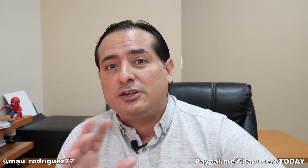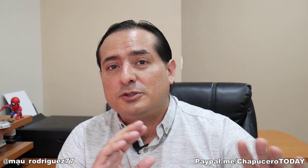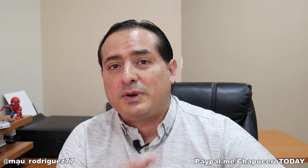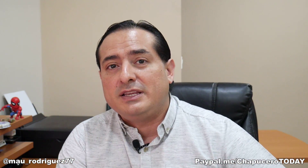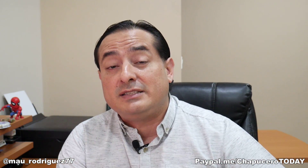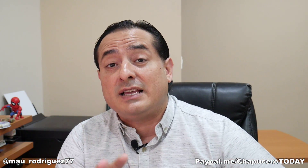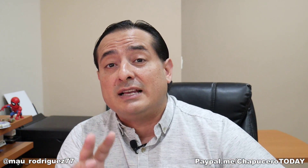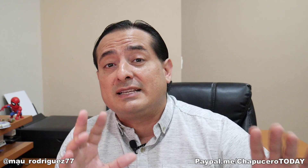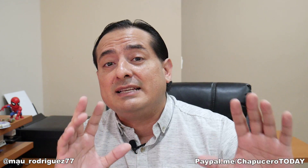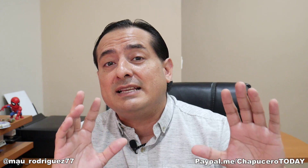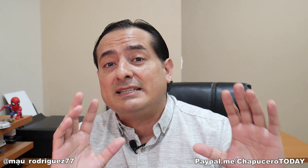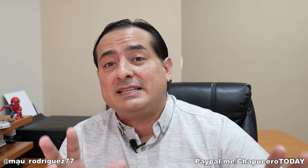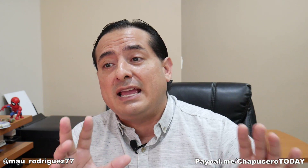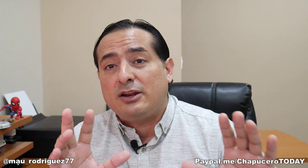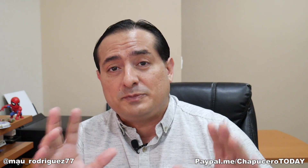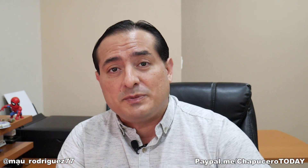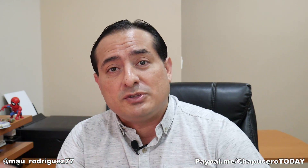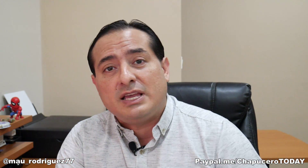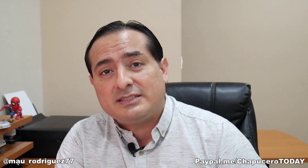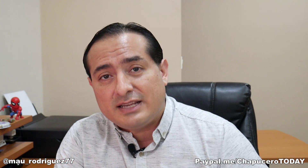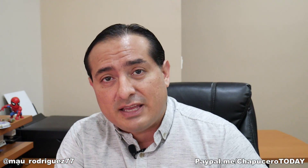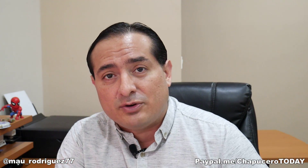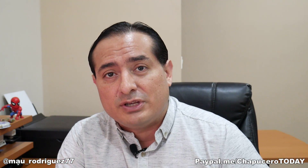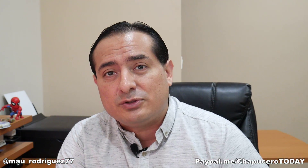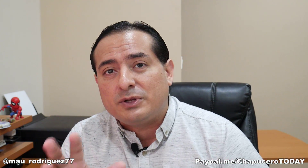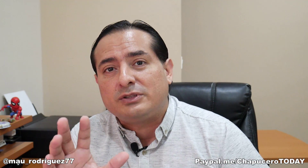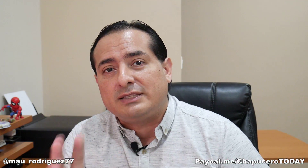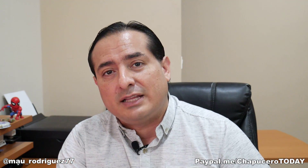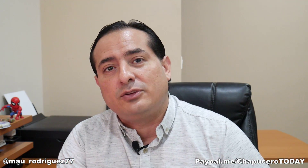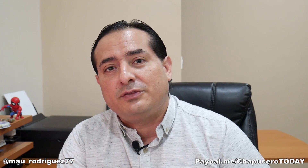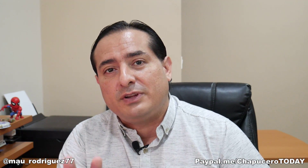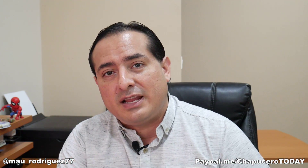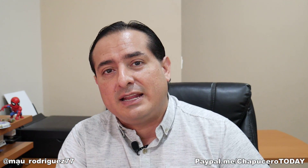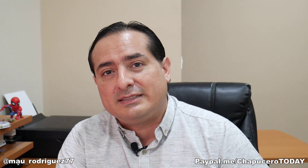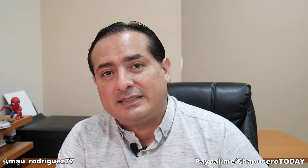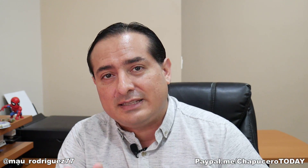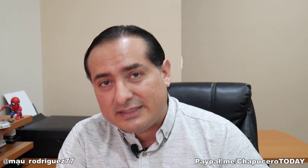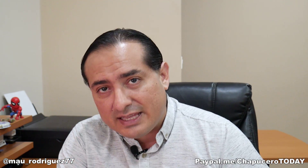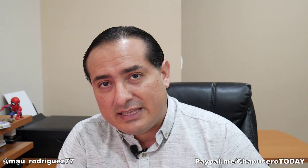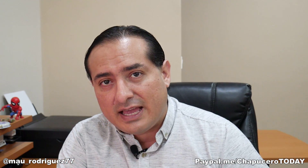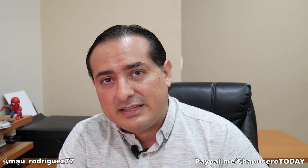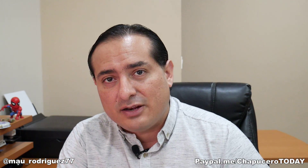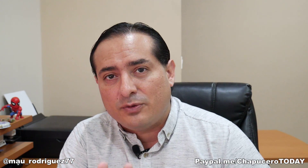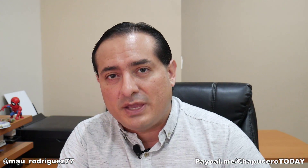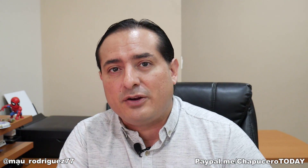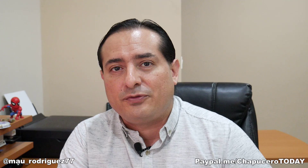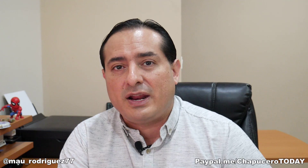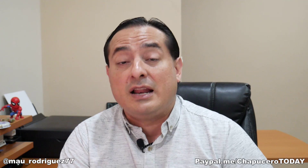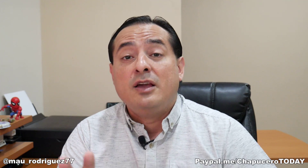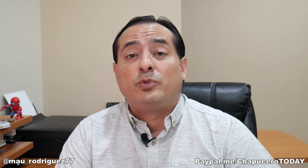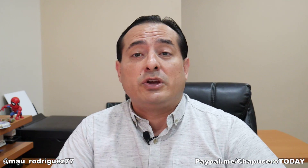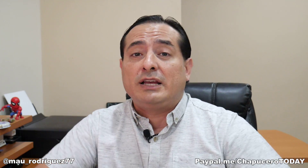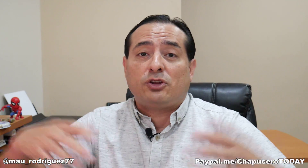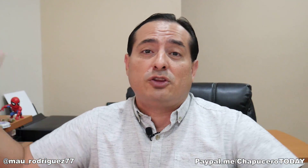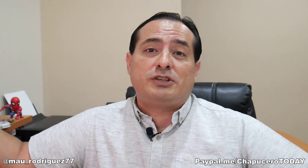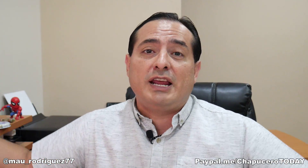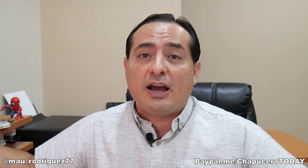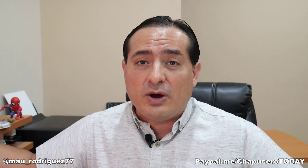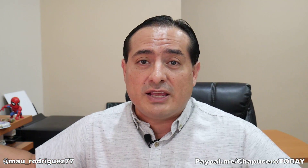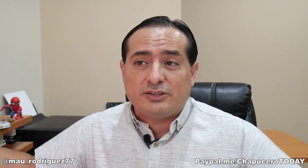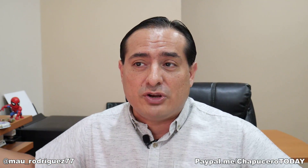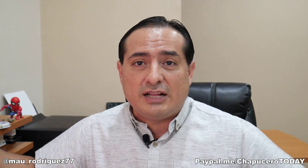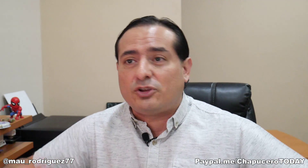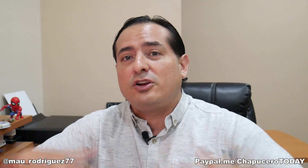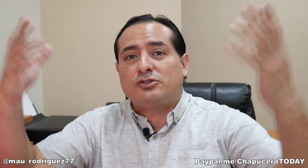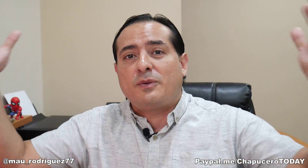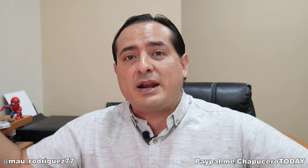priistas y los panistas que desde los primeros días de enero estuvieron tratando de frenar esta estrategia del gobierno federal. Porque ahora todos quieren la